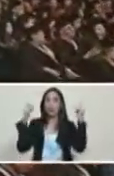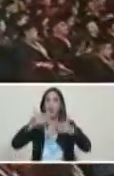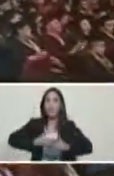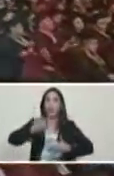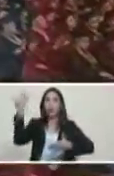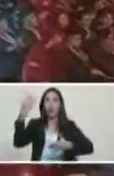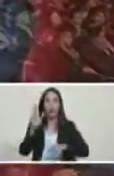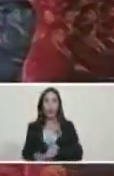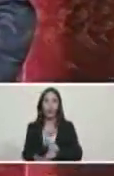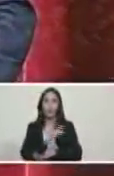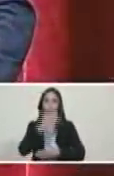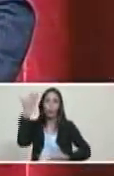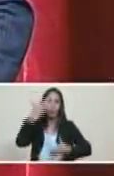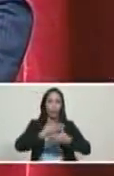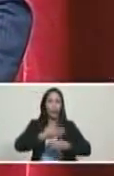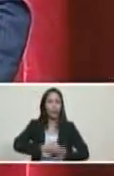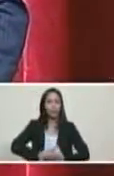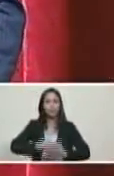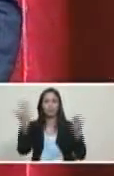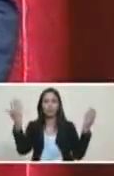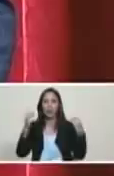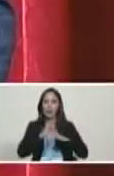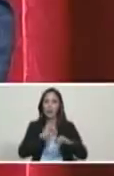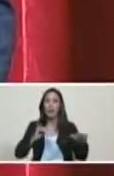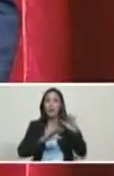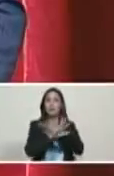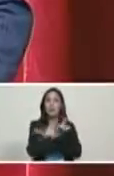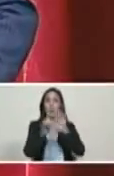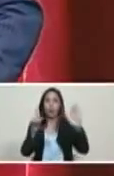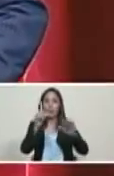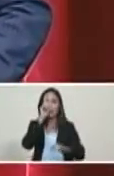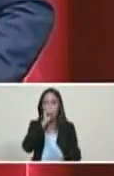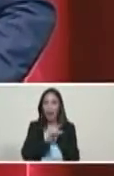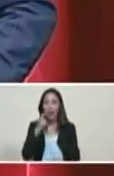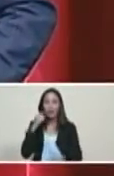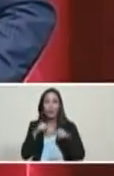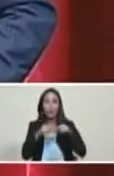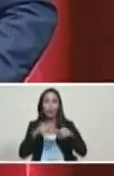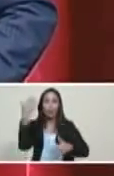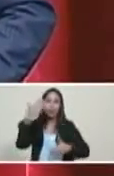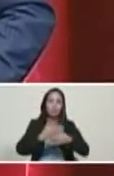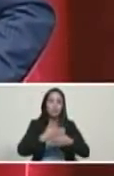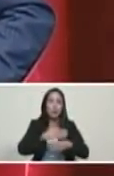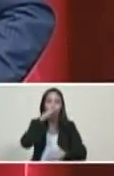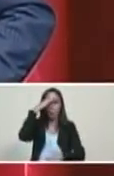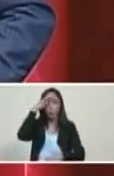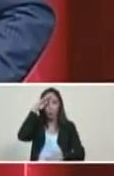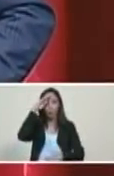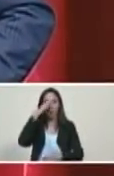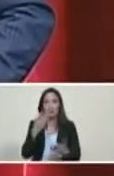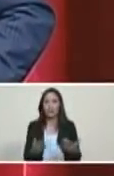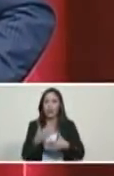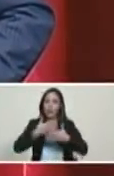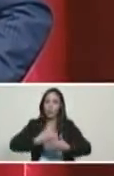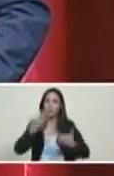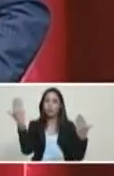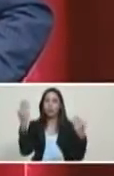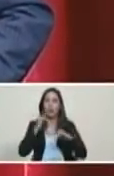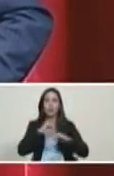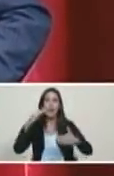manera inmediata que durante 56 años ha habido contra Cuba. ¡Qué gran victoria ha tenido Cuba el día de